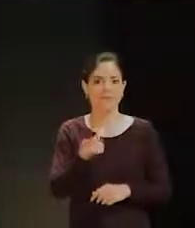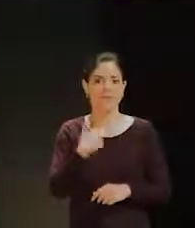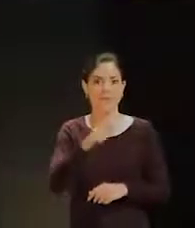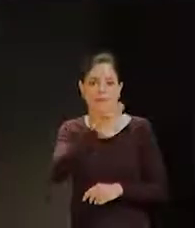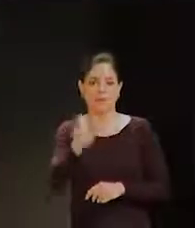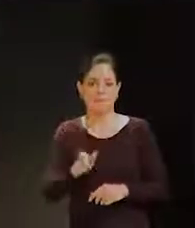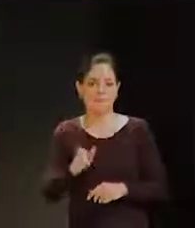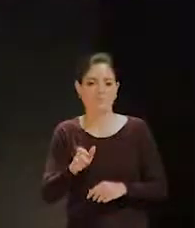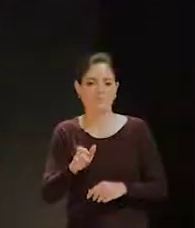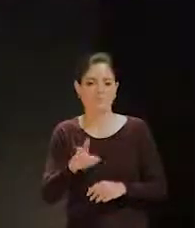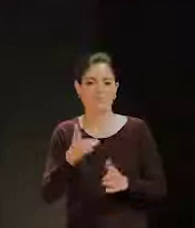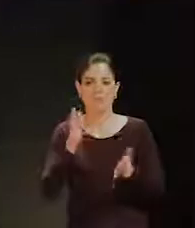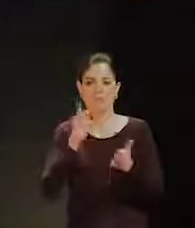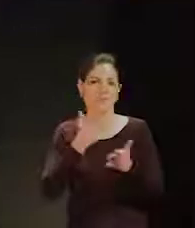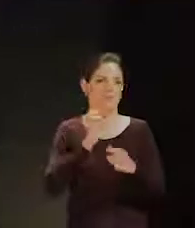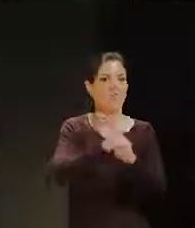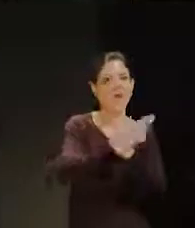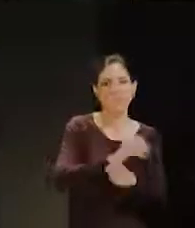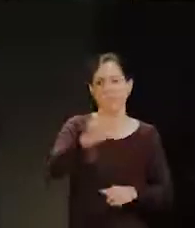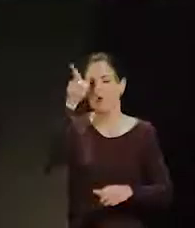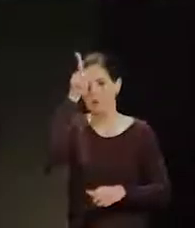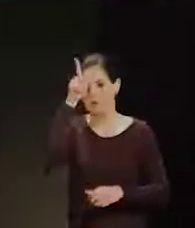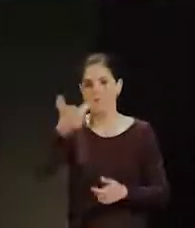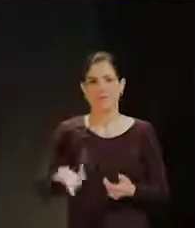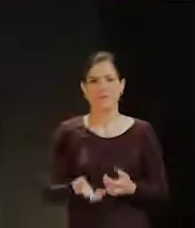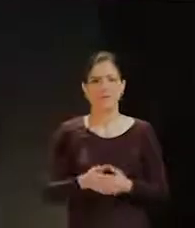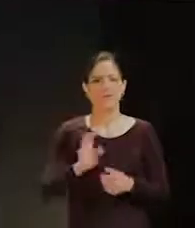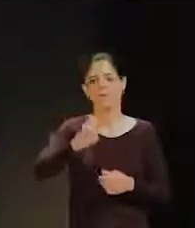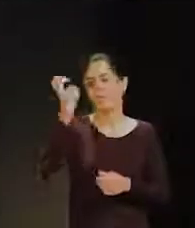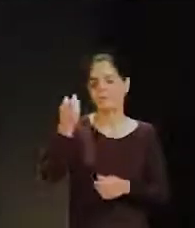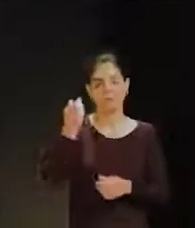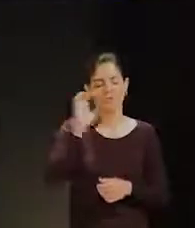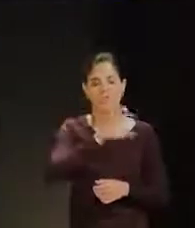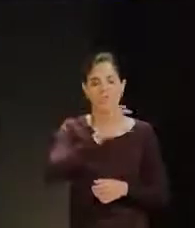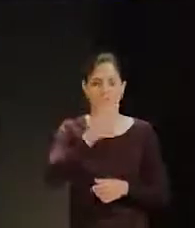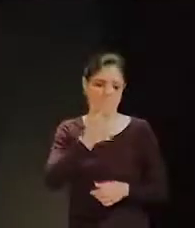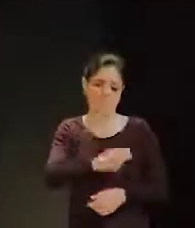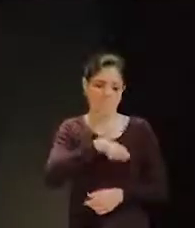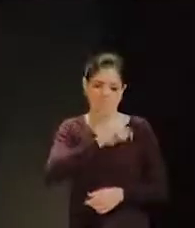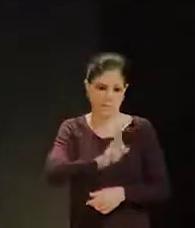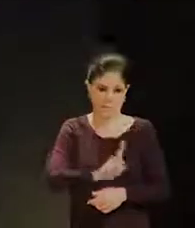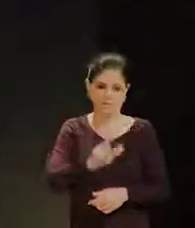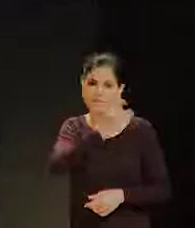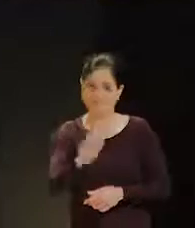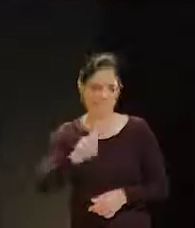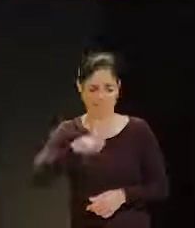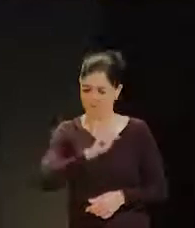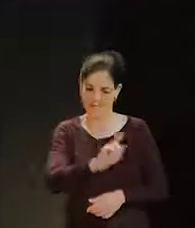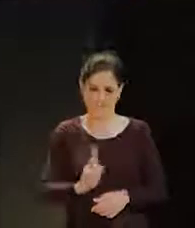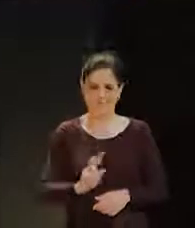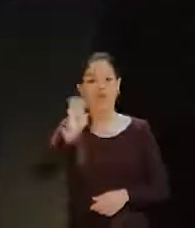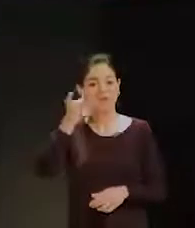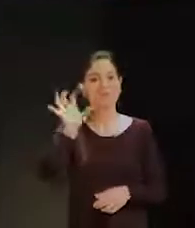in Italia, ma sta sì, in Austria, in Germania e in altri paesi. No, en España no. Italia y España no. En